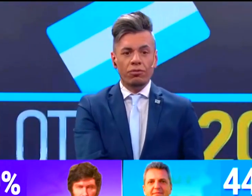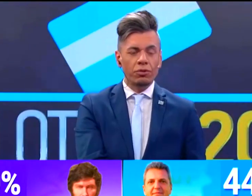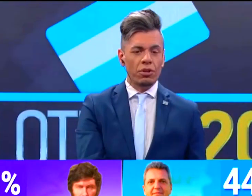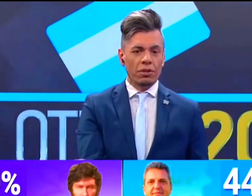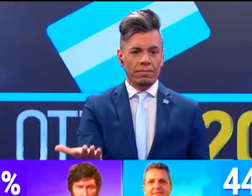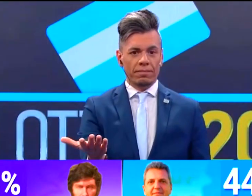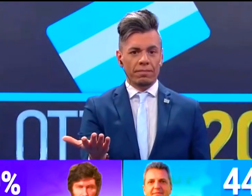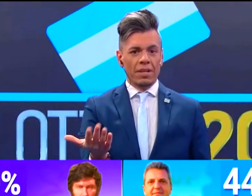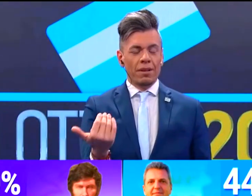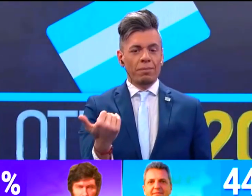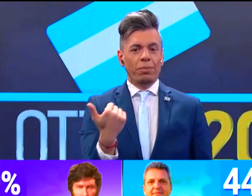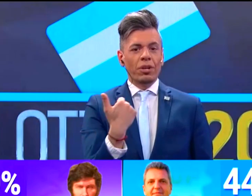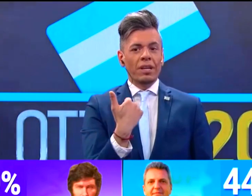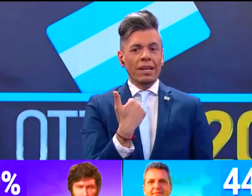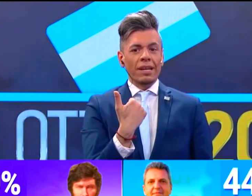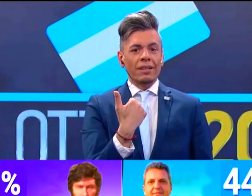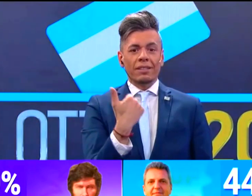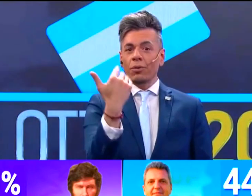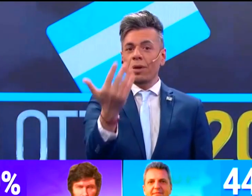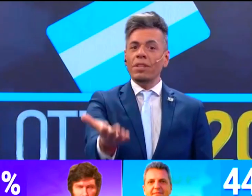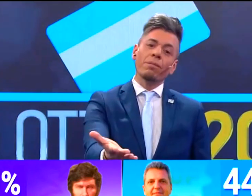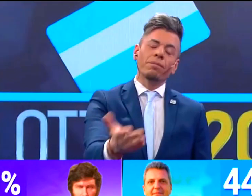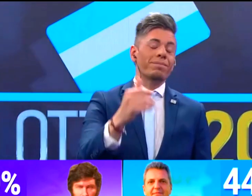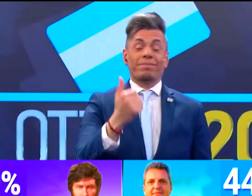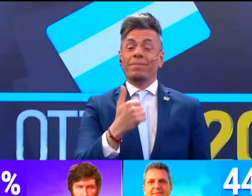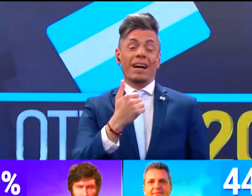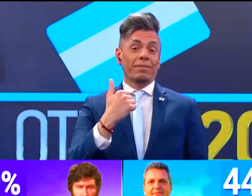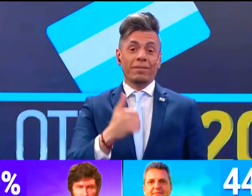demostrado que no funcionó. Porque